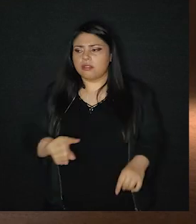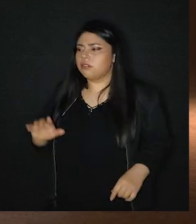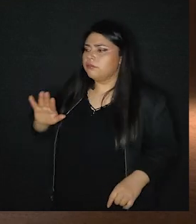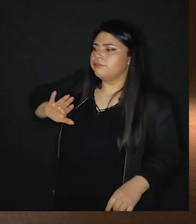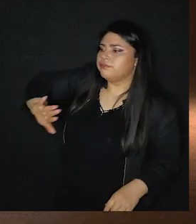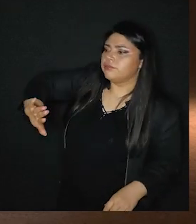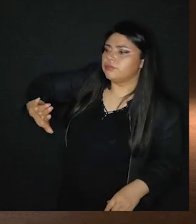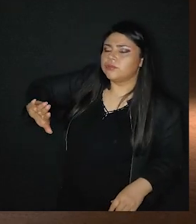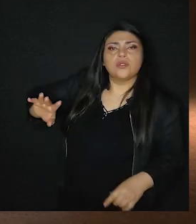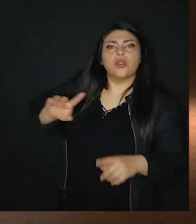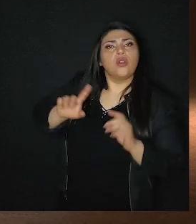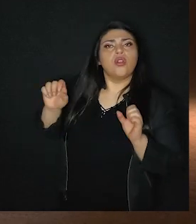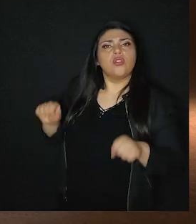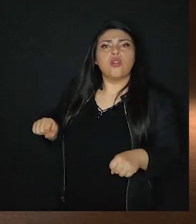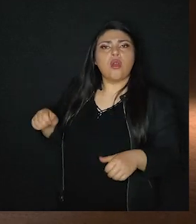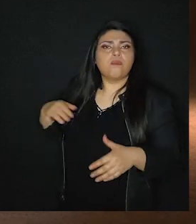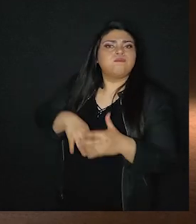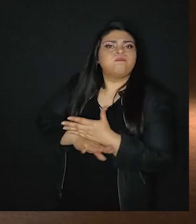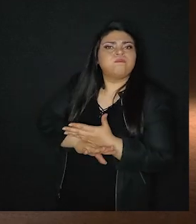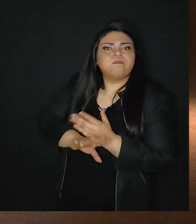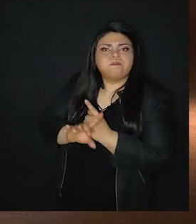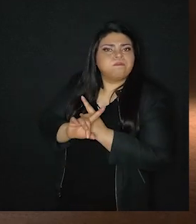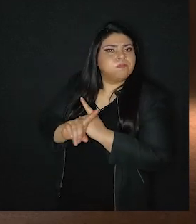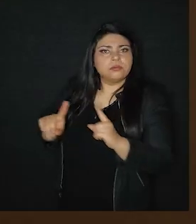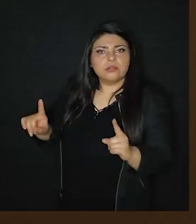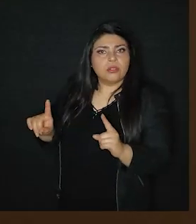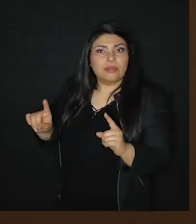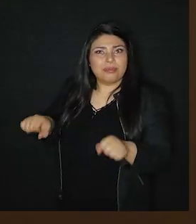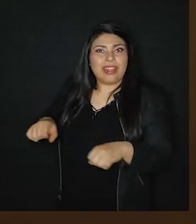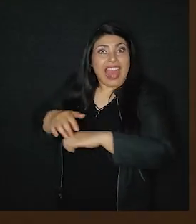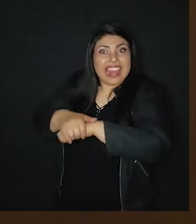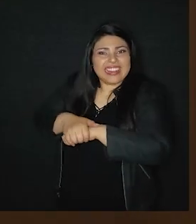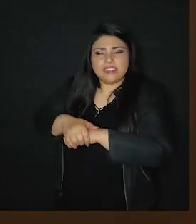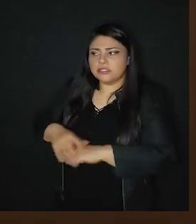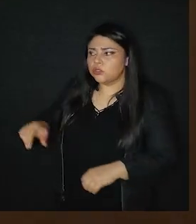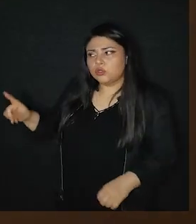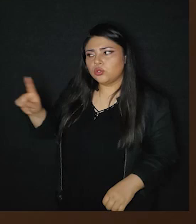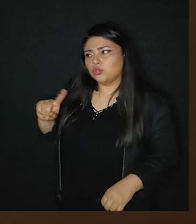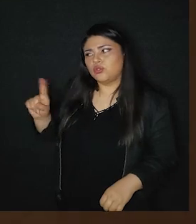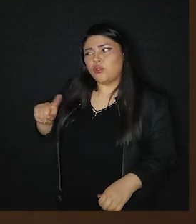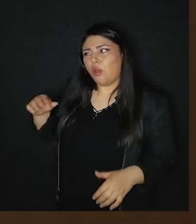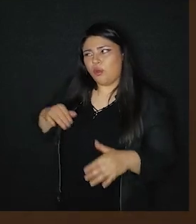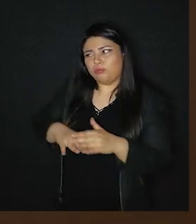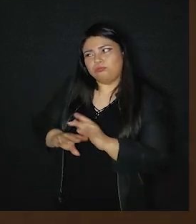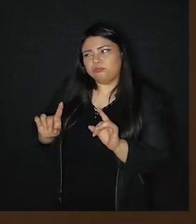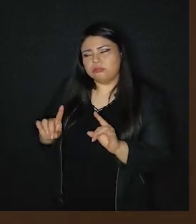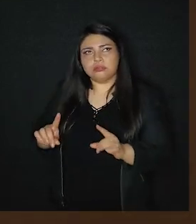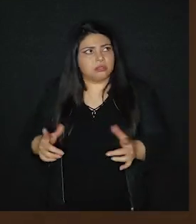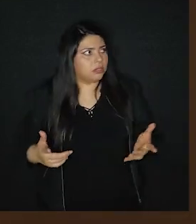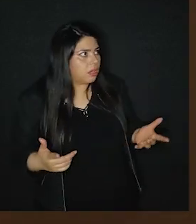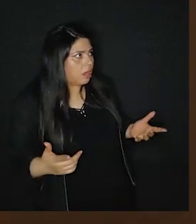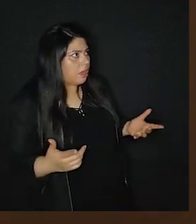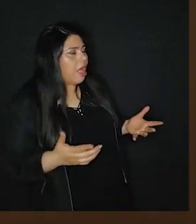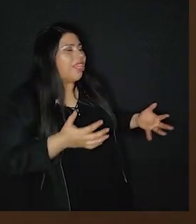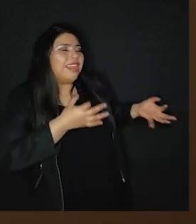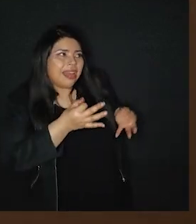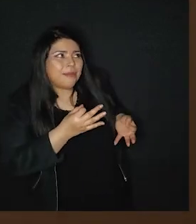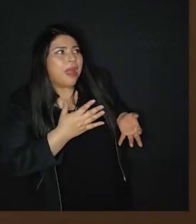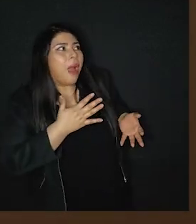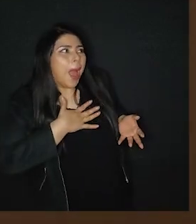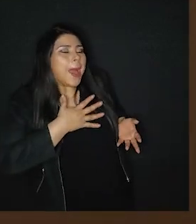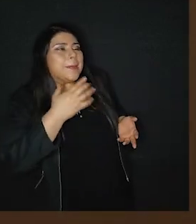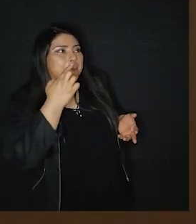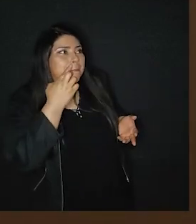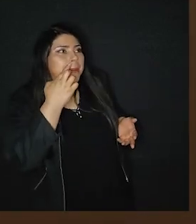Excuse You Can't going verdad me lo dice en inglés no te puedo dejar entrar y entonces yo no estoy ni nada de explicar